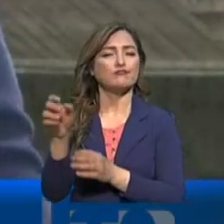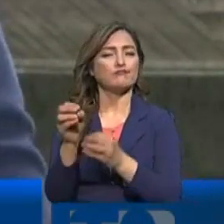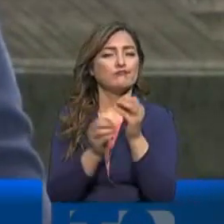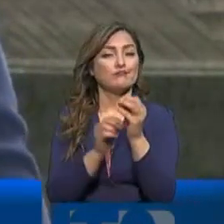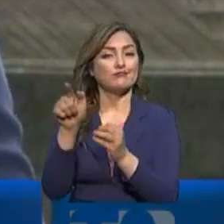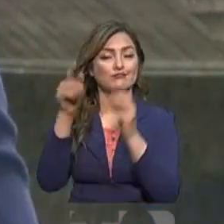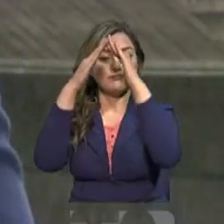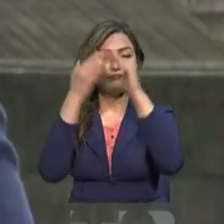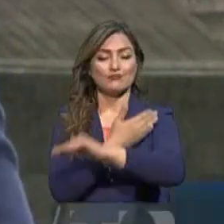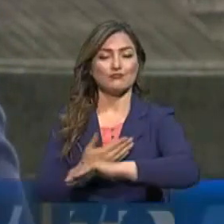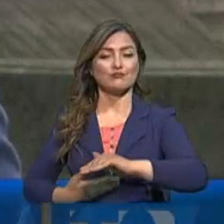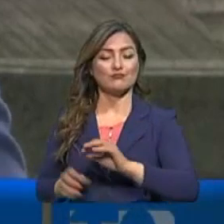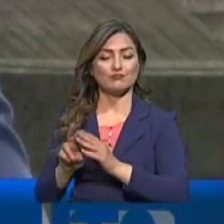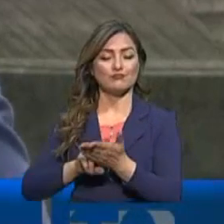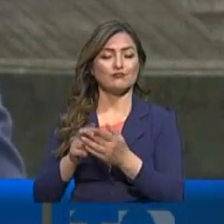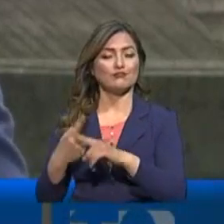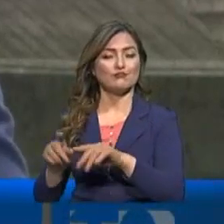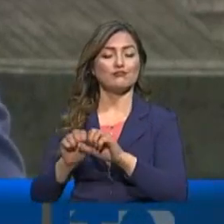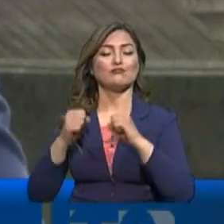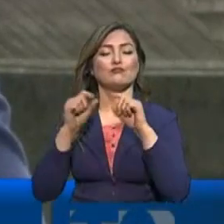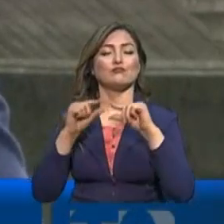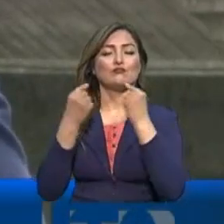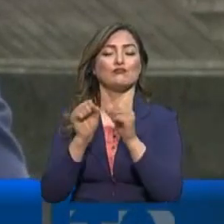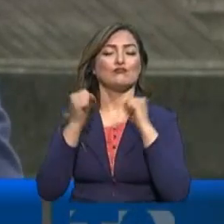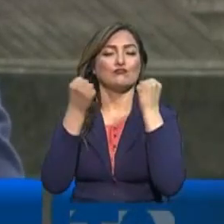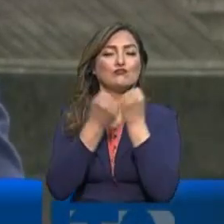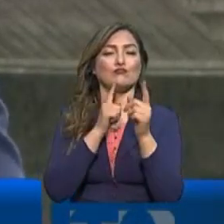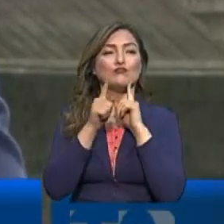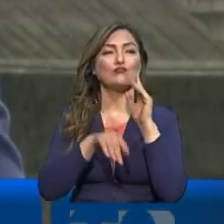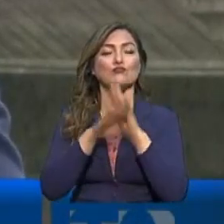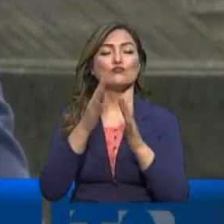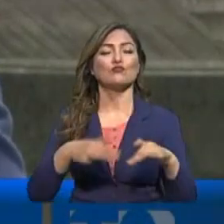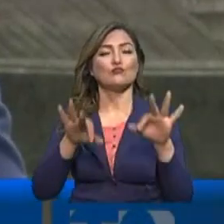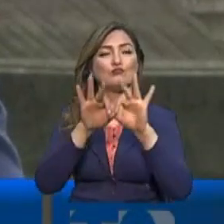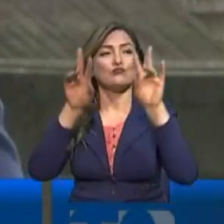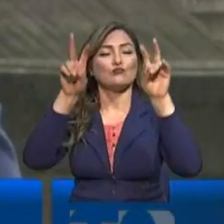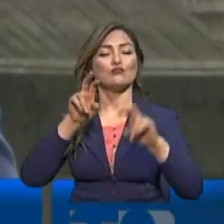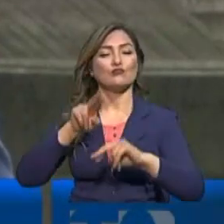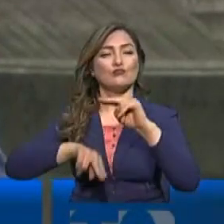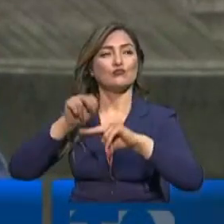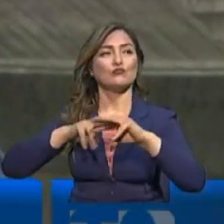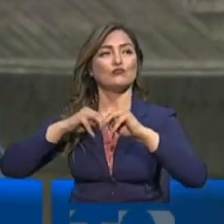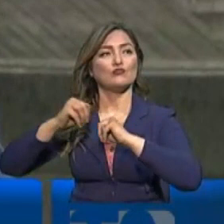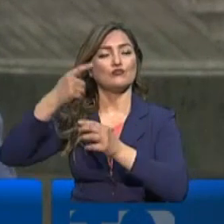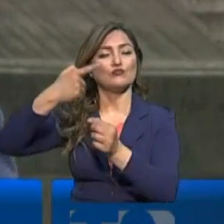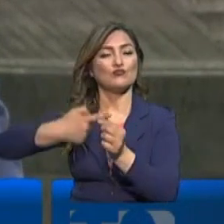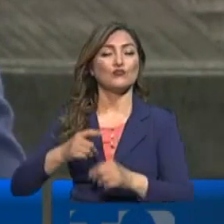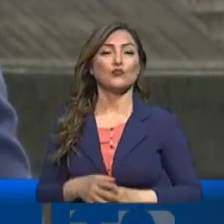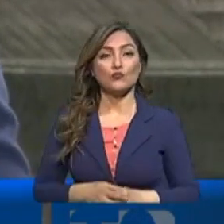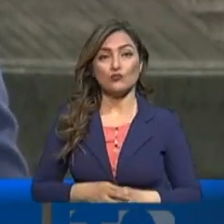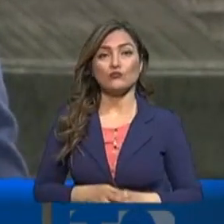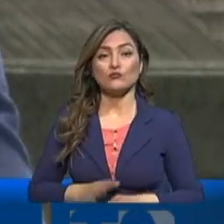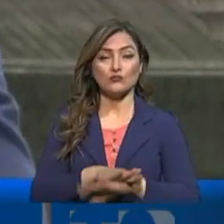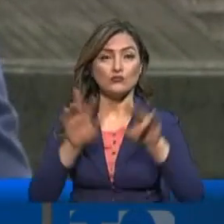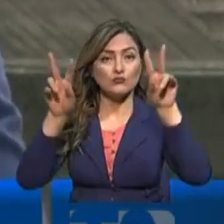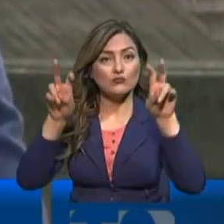reuniéndose con varios sectores sociales. Dialogamos de algunos temas, entre el más importante es la obra del Metro de Quito. Sobre el tema manifestó que